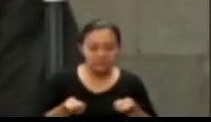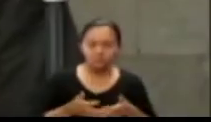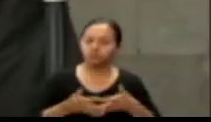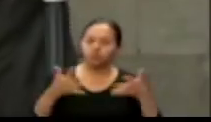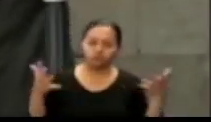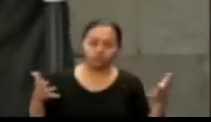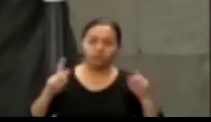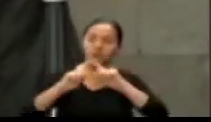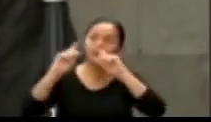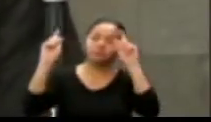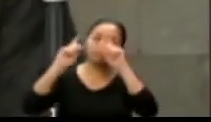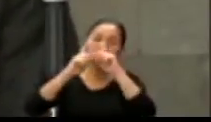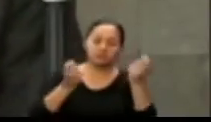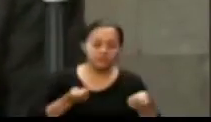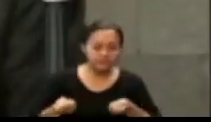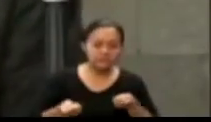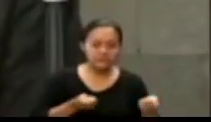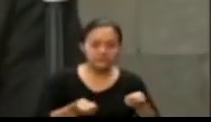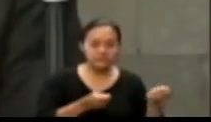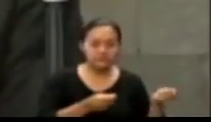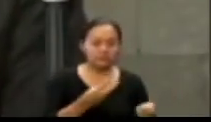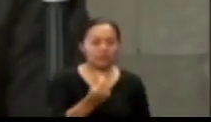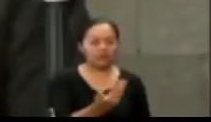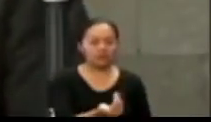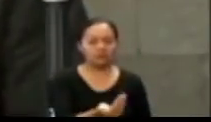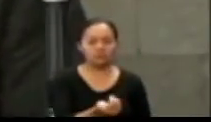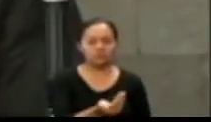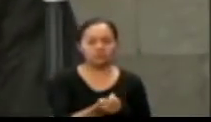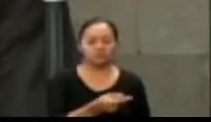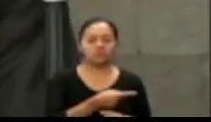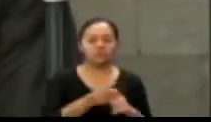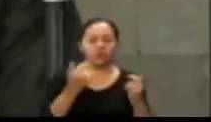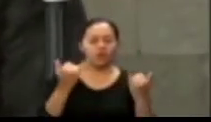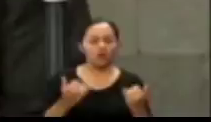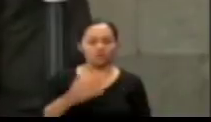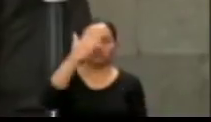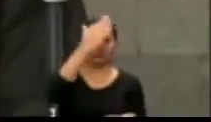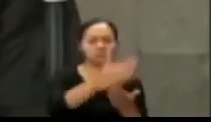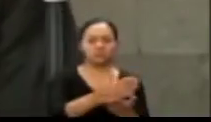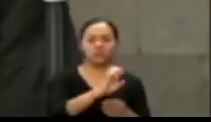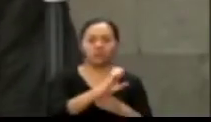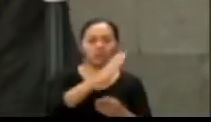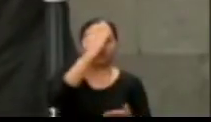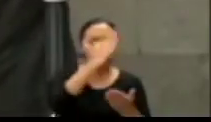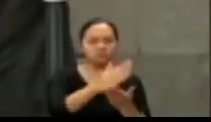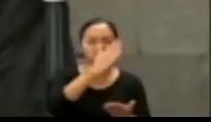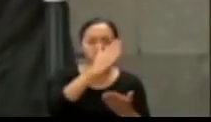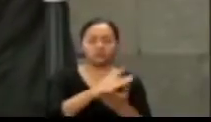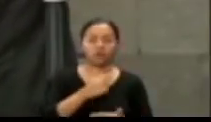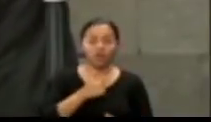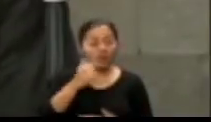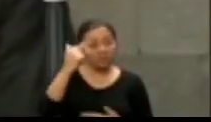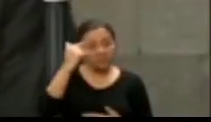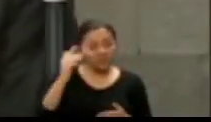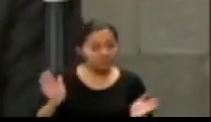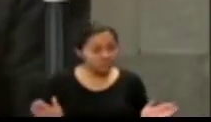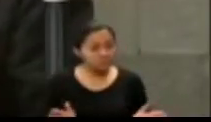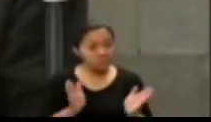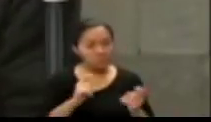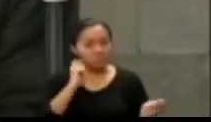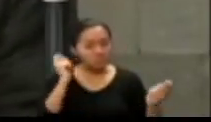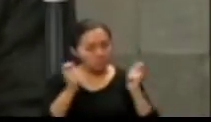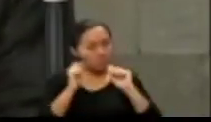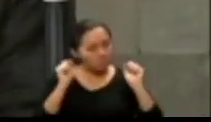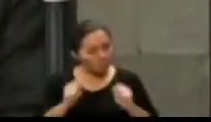empresas transnacionales que chupaban los recursos del pueblo de Ecuador. Pero se nota un cambio, entonces empujo, espero que ese cambio pueda seguir, y